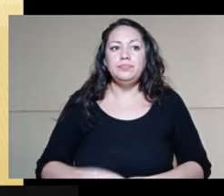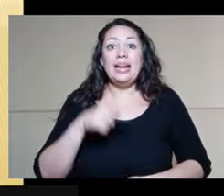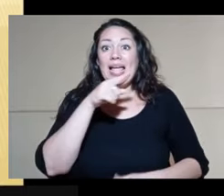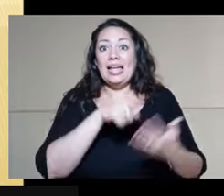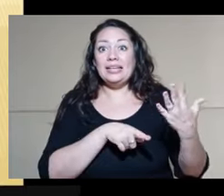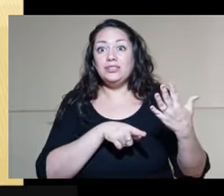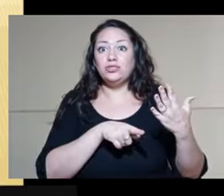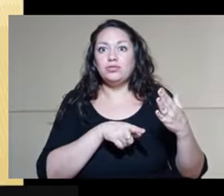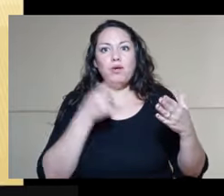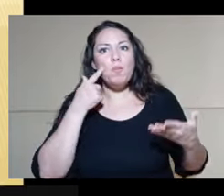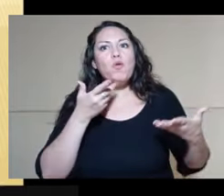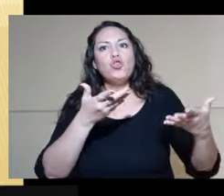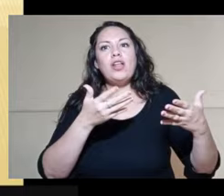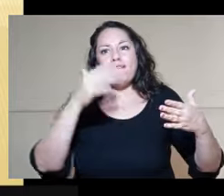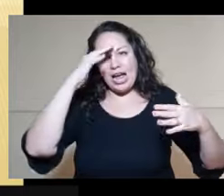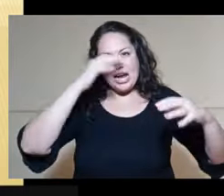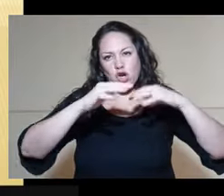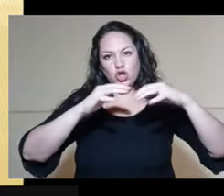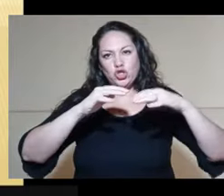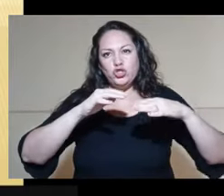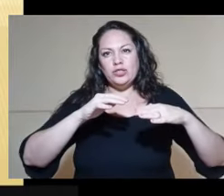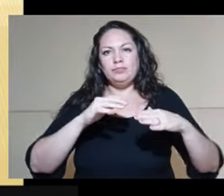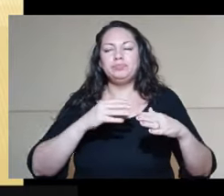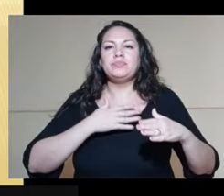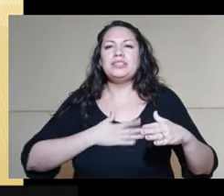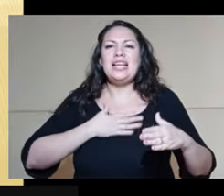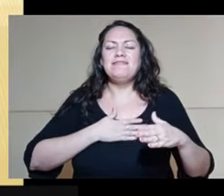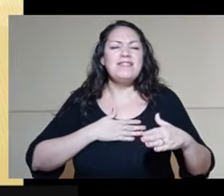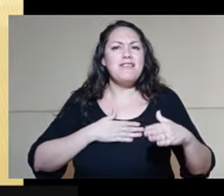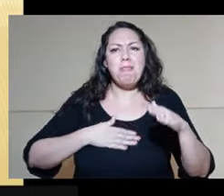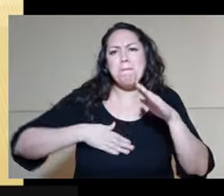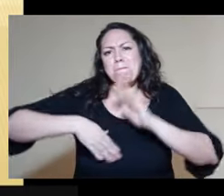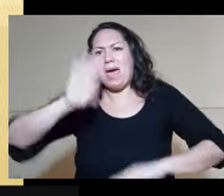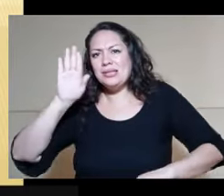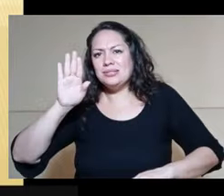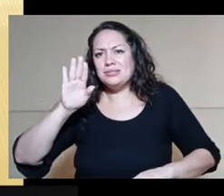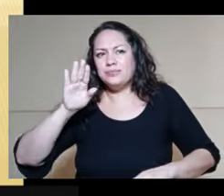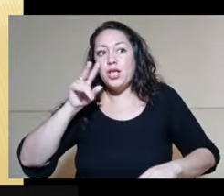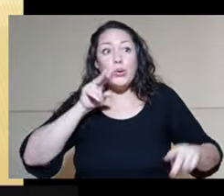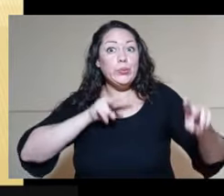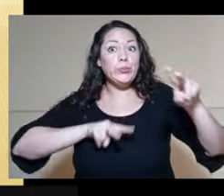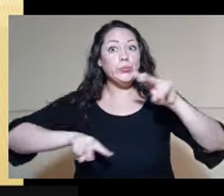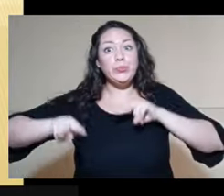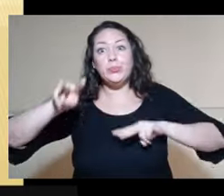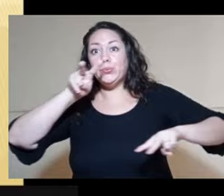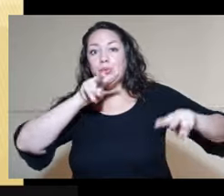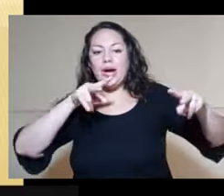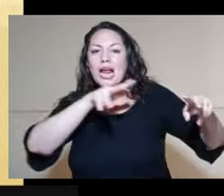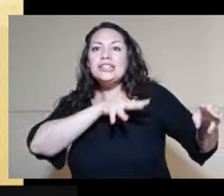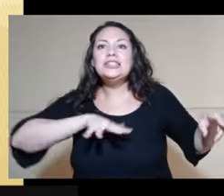genitales. ¿Ah? Esas eran las representaciones de nuestra corteza de las mayores partes del cuerpo que tenían sensibilidad. Entonces